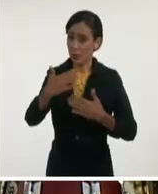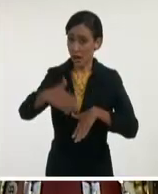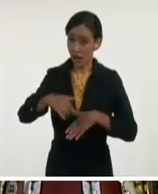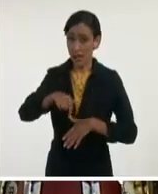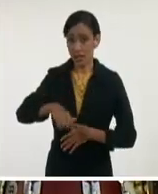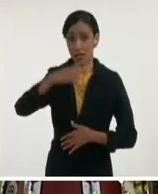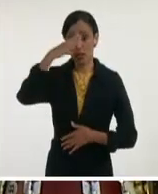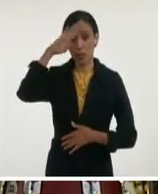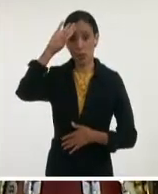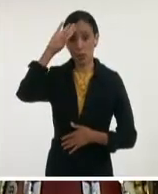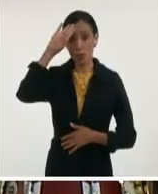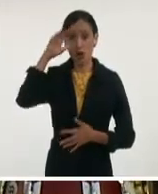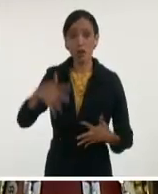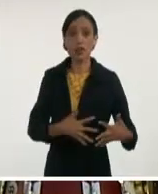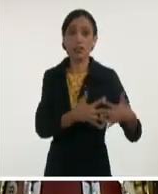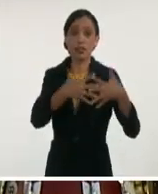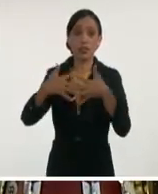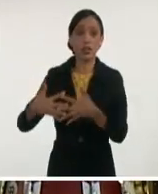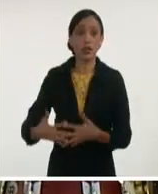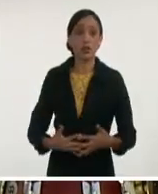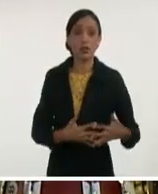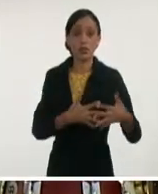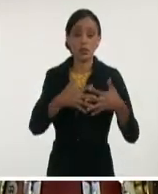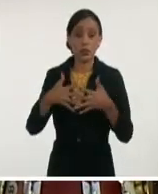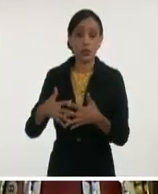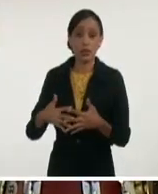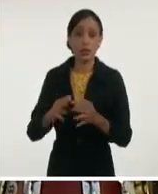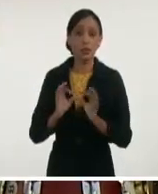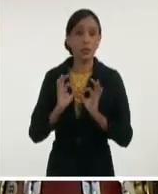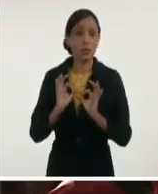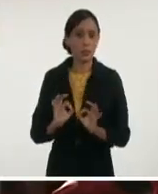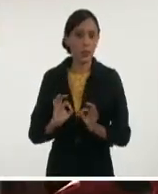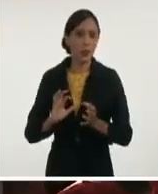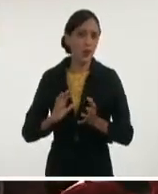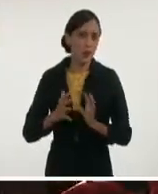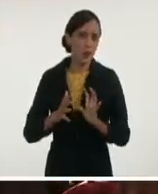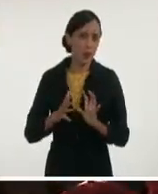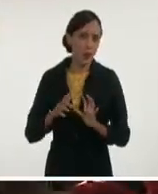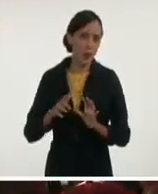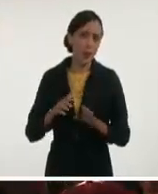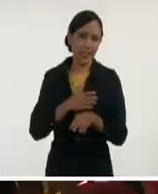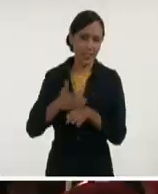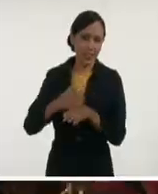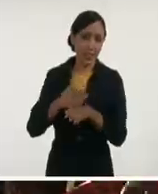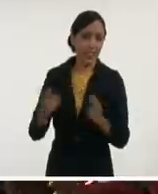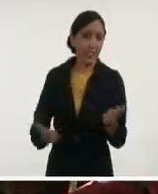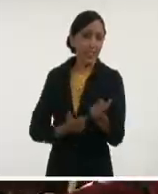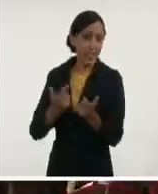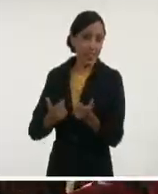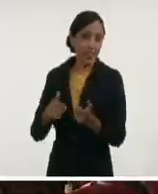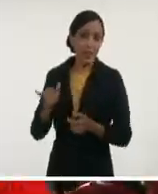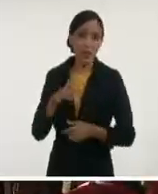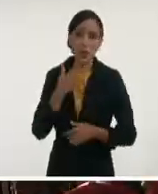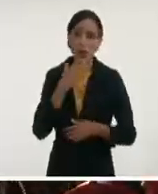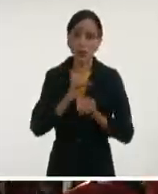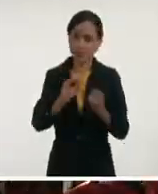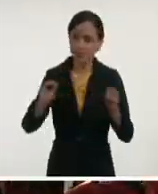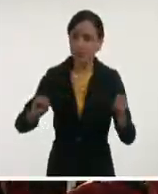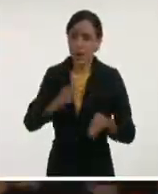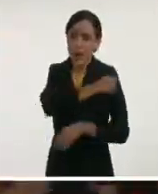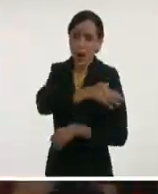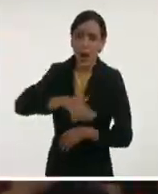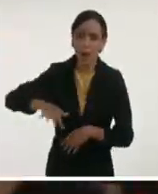isla, Estados Unidos utilizó el manual de la guerra no convencional, que incluyeron llamados al estallido